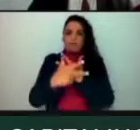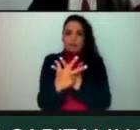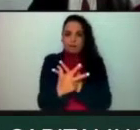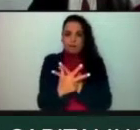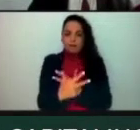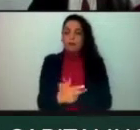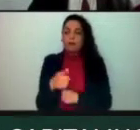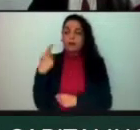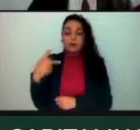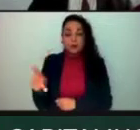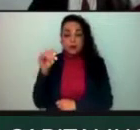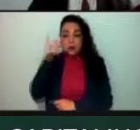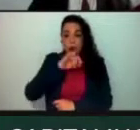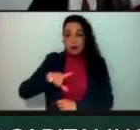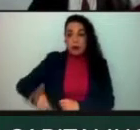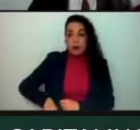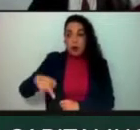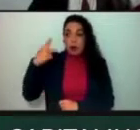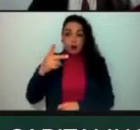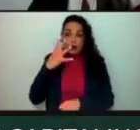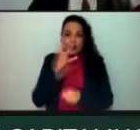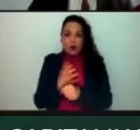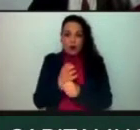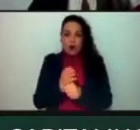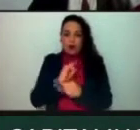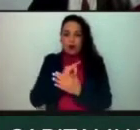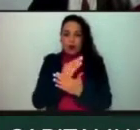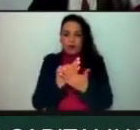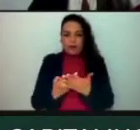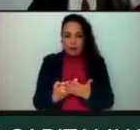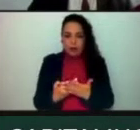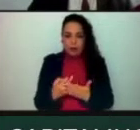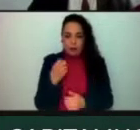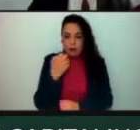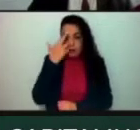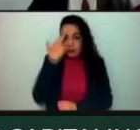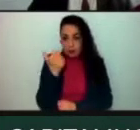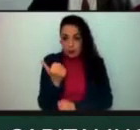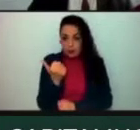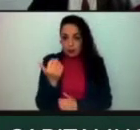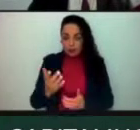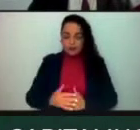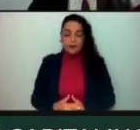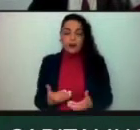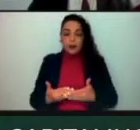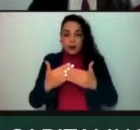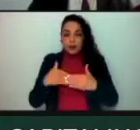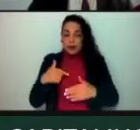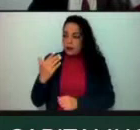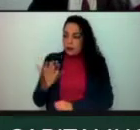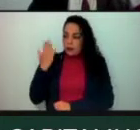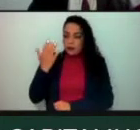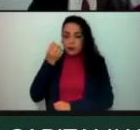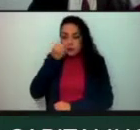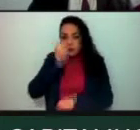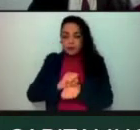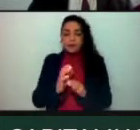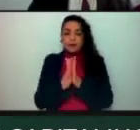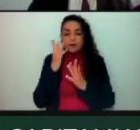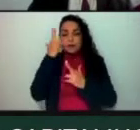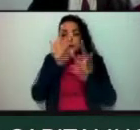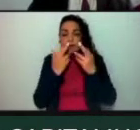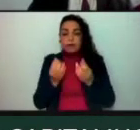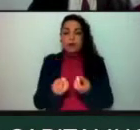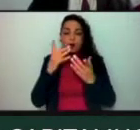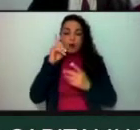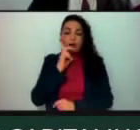públicos, acciones asociadas a eventos del gobierno capitalino como festivales, conciertos y verbenas navideñas. Durante los cuestionamientos se tocaron temas